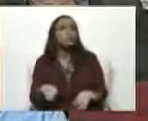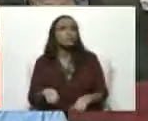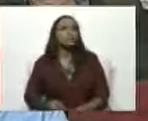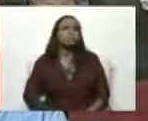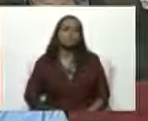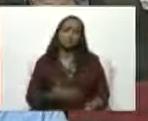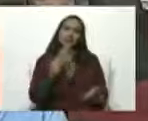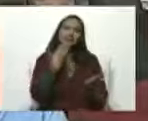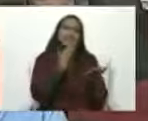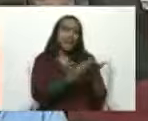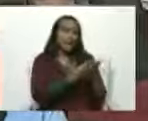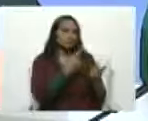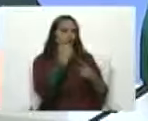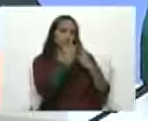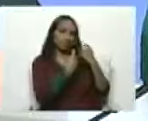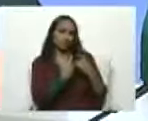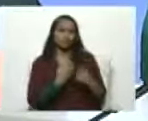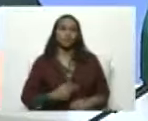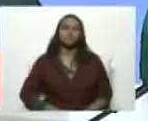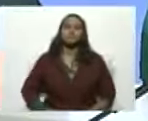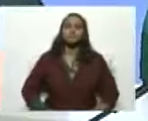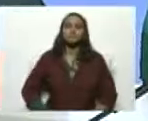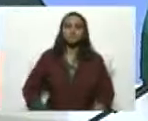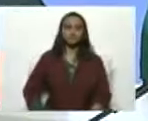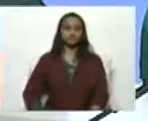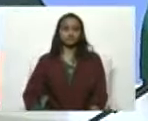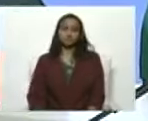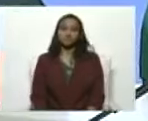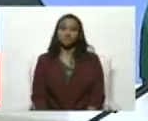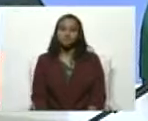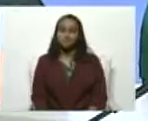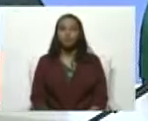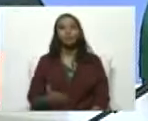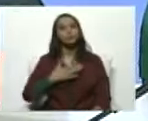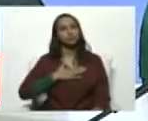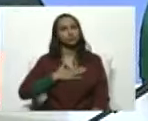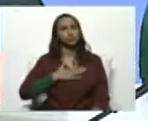Gracias, Hugo. Fíjate, nosotros todos los días